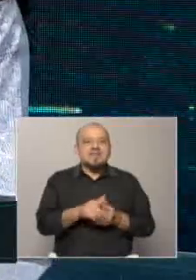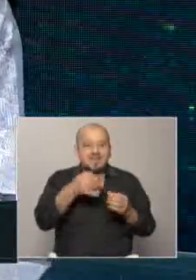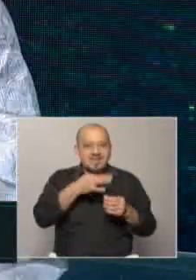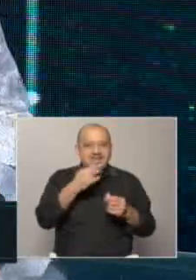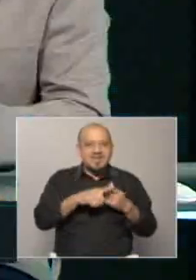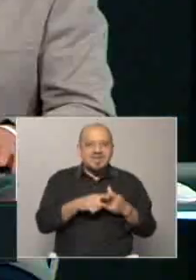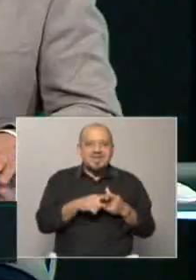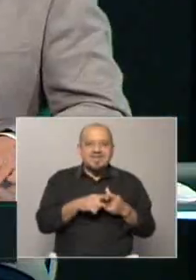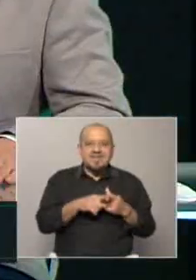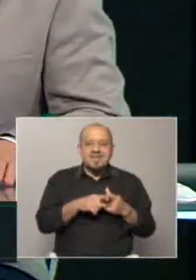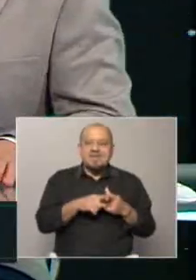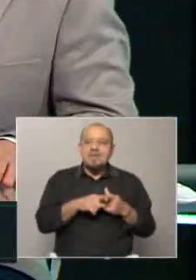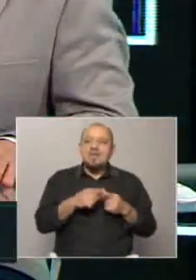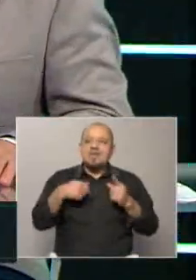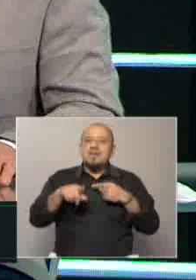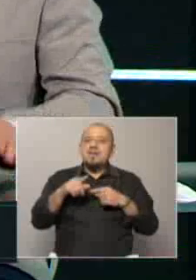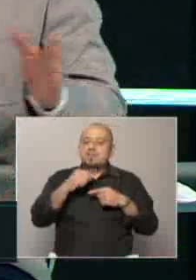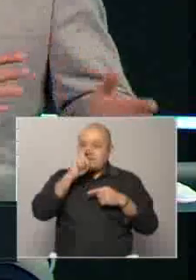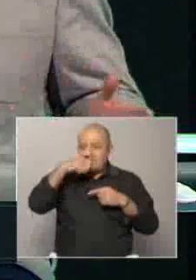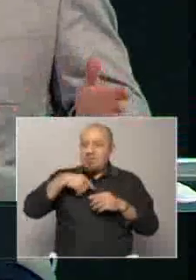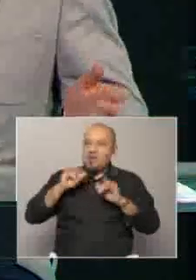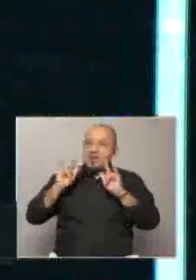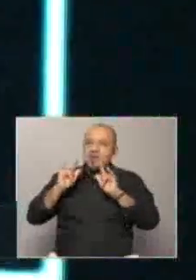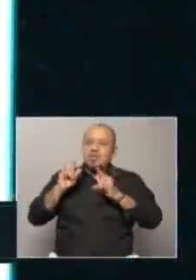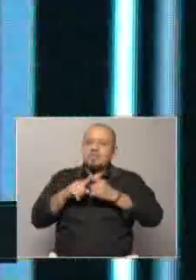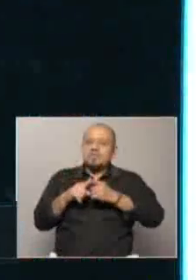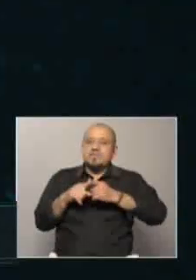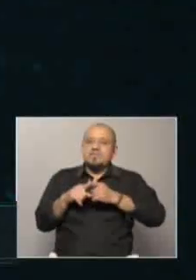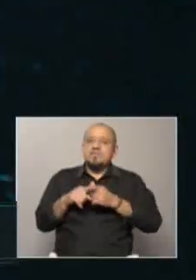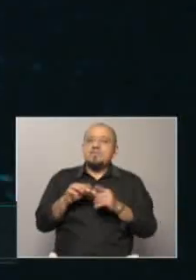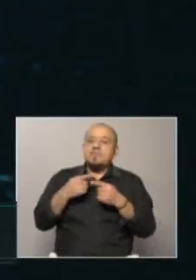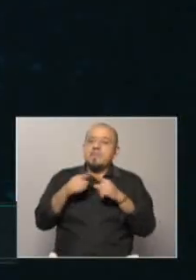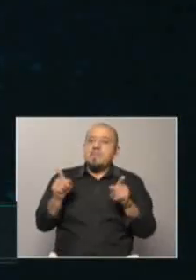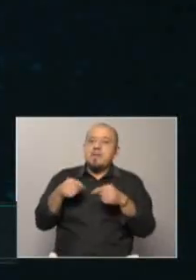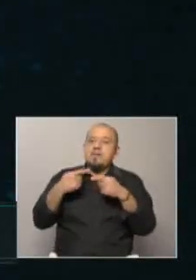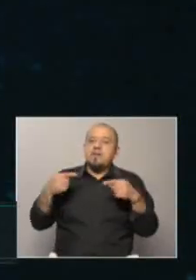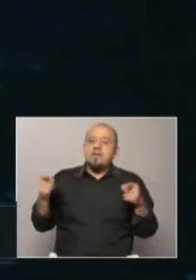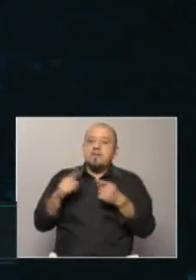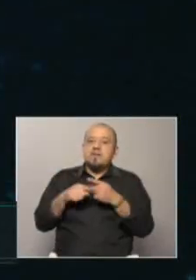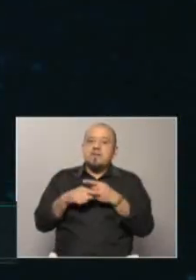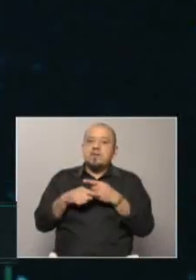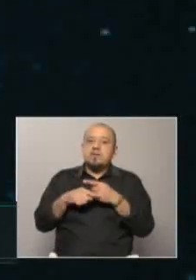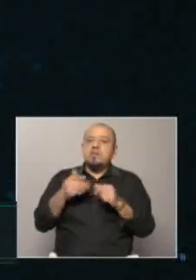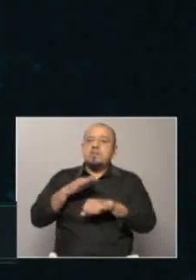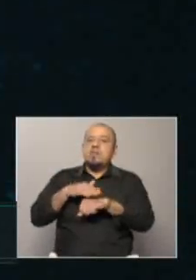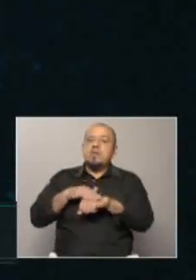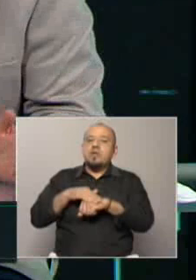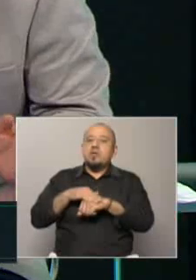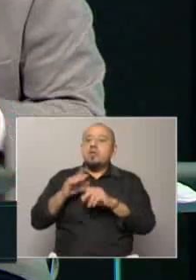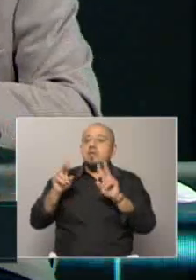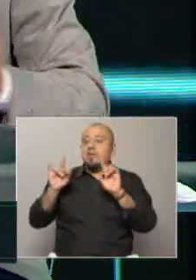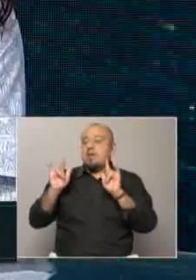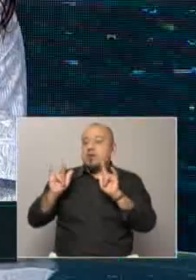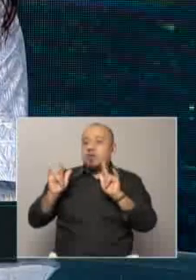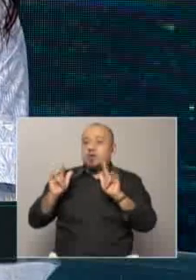Ahora, va a ser Montevideo Rock recordado, como han sido otros recordados por diferentes cosas. Sí. Como todo en este momento, es el Montevideo Rock de la pandemia.